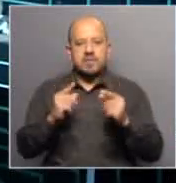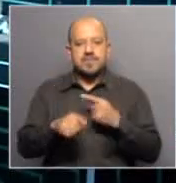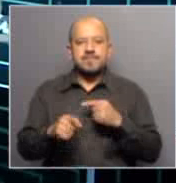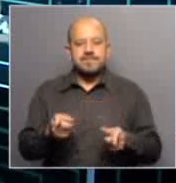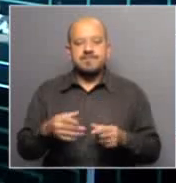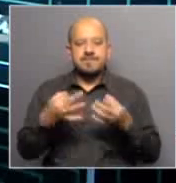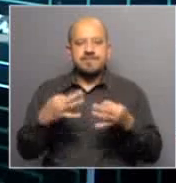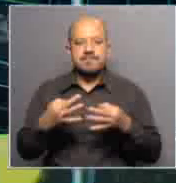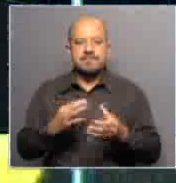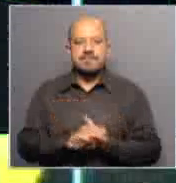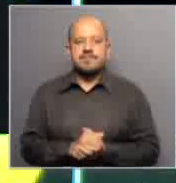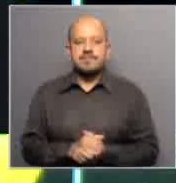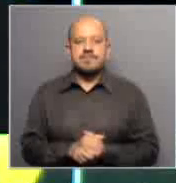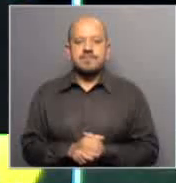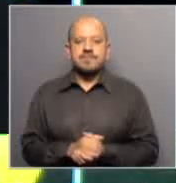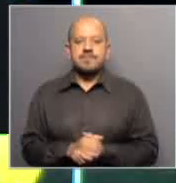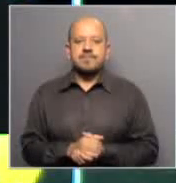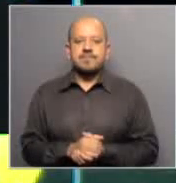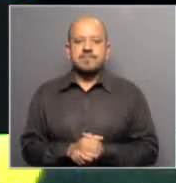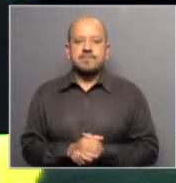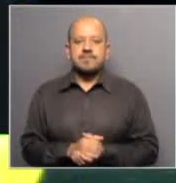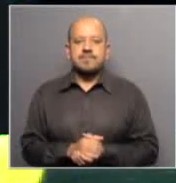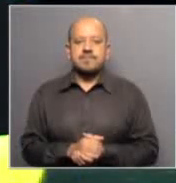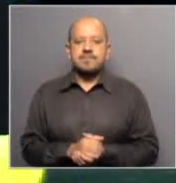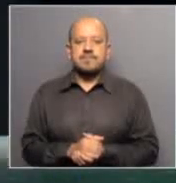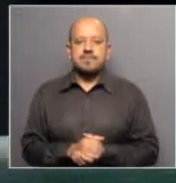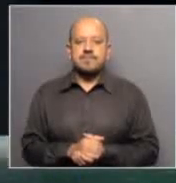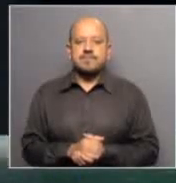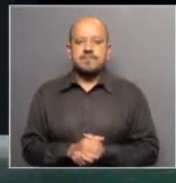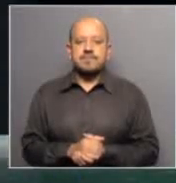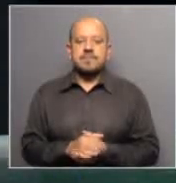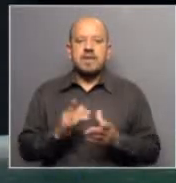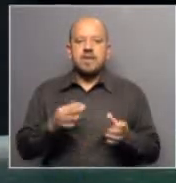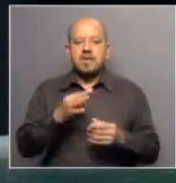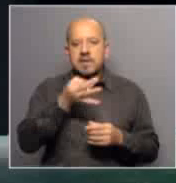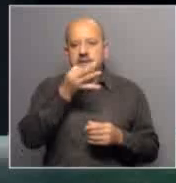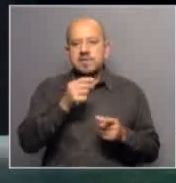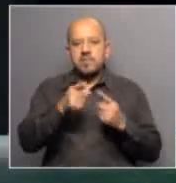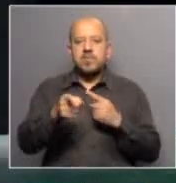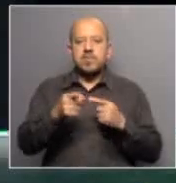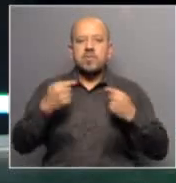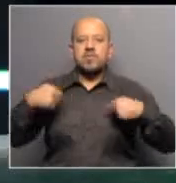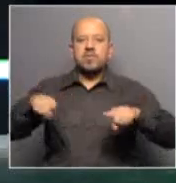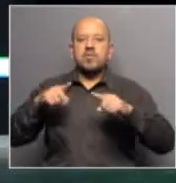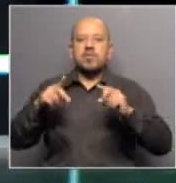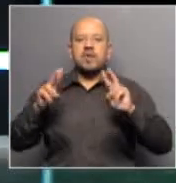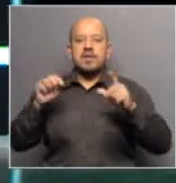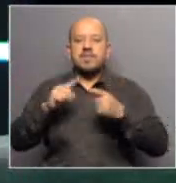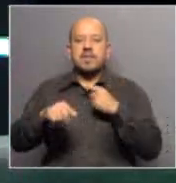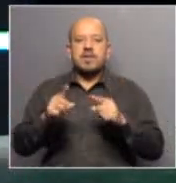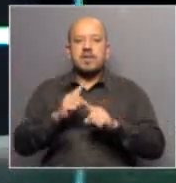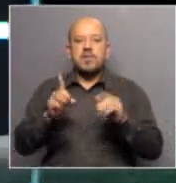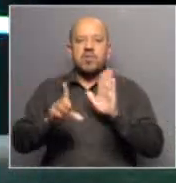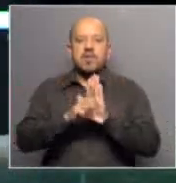tranqui. Guille, queríamos hablar contigo sobre esto que decíamos y el combate al narcotráfico y la circulación ilegal